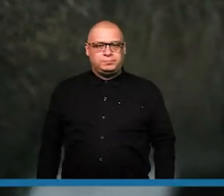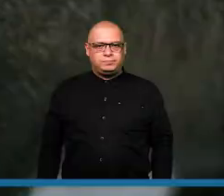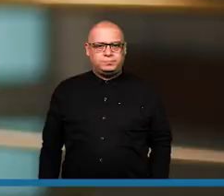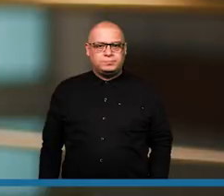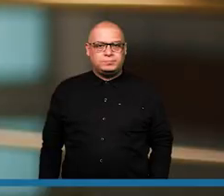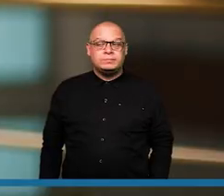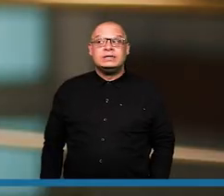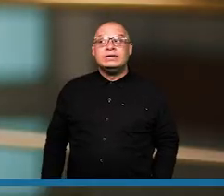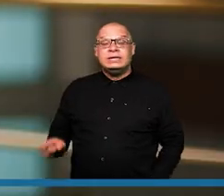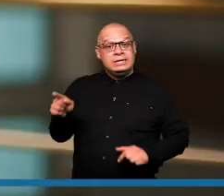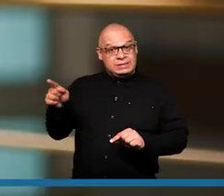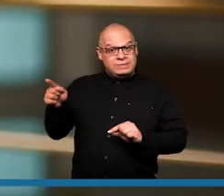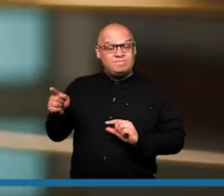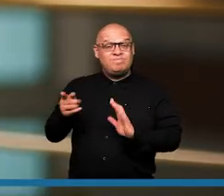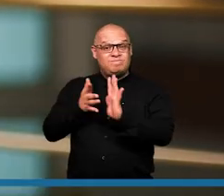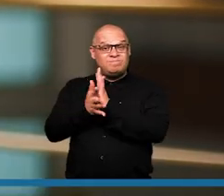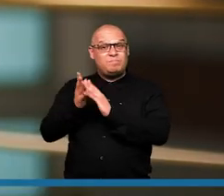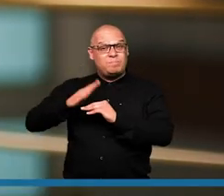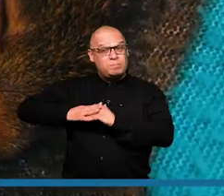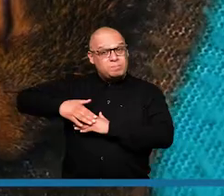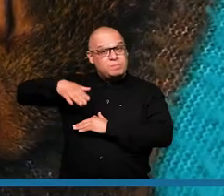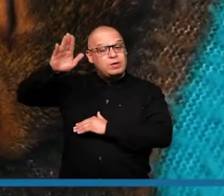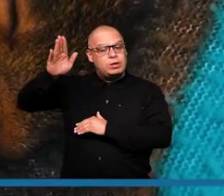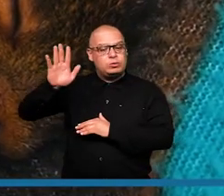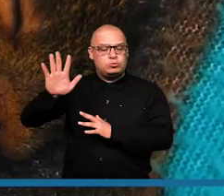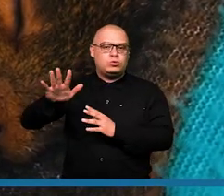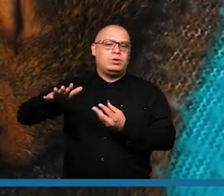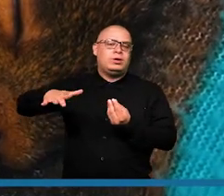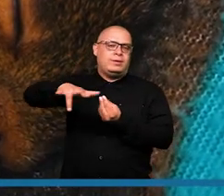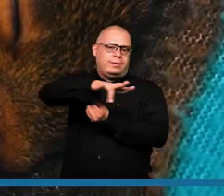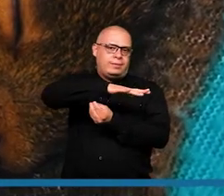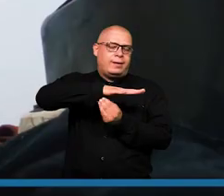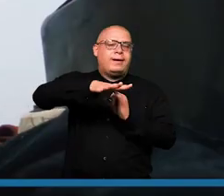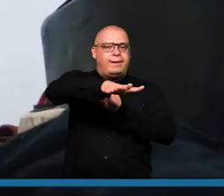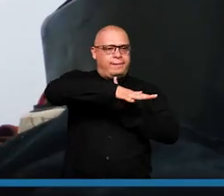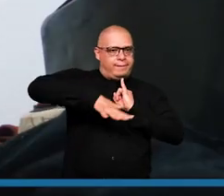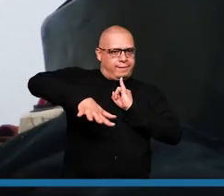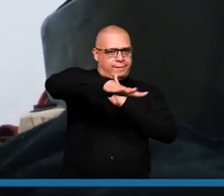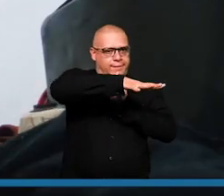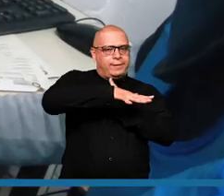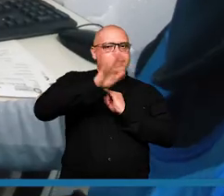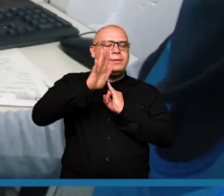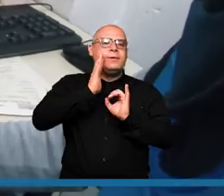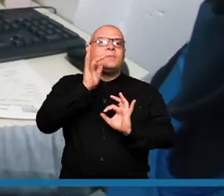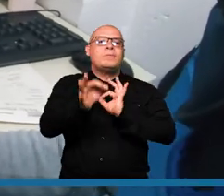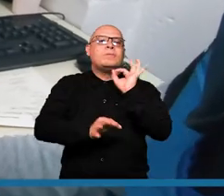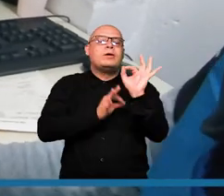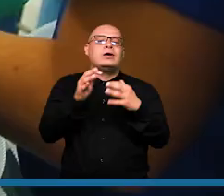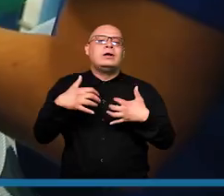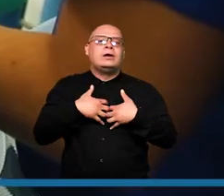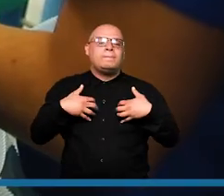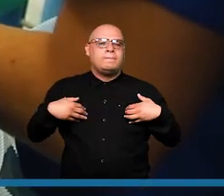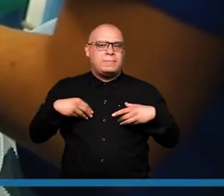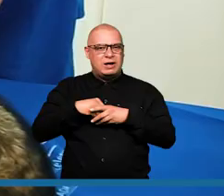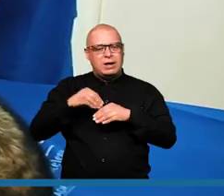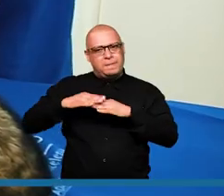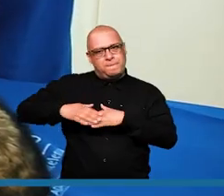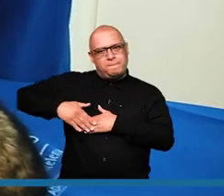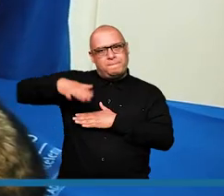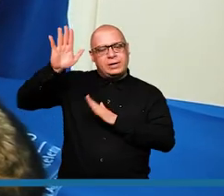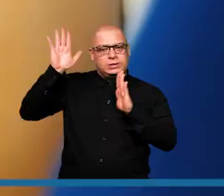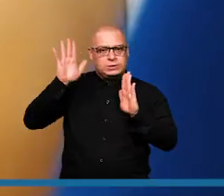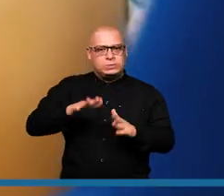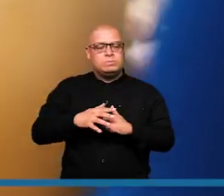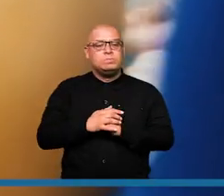es un espacio para resaltar el trabajo que hace el área metropolitana en pro de la conservación de la fauna silvestre, pero también de